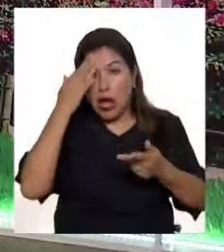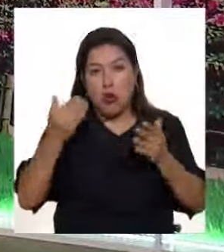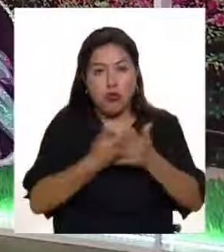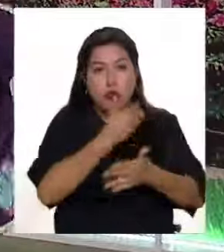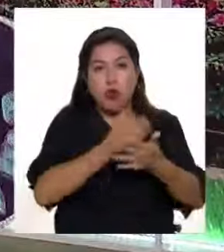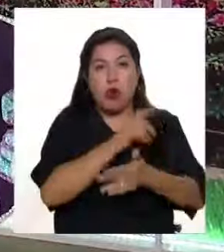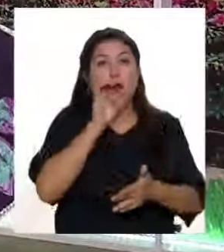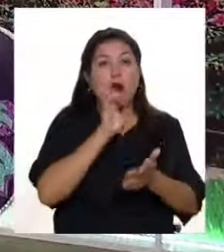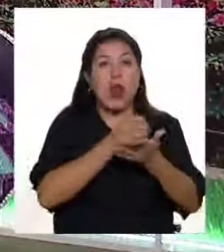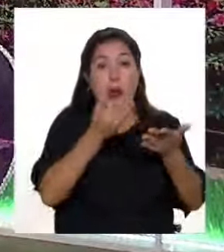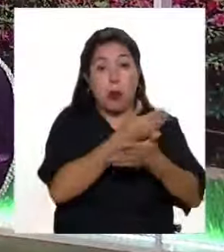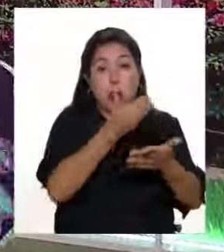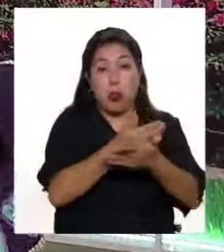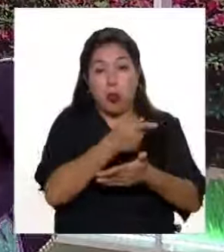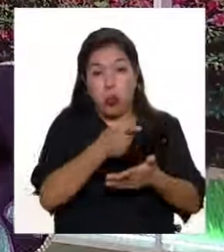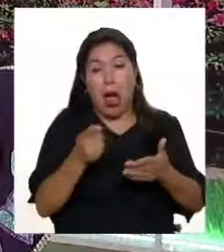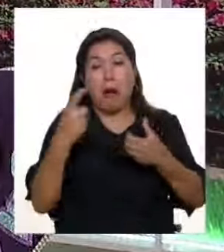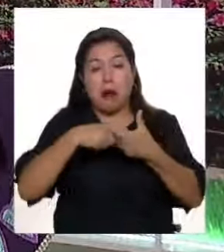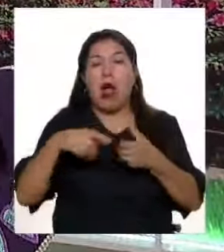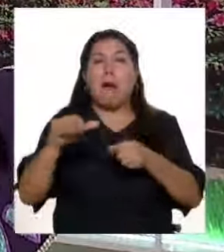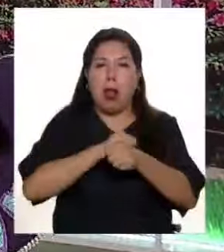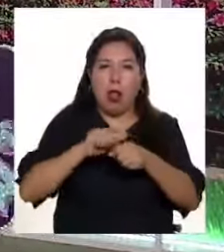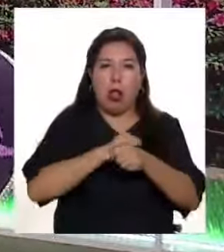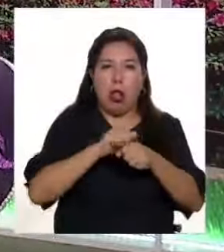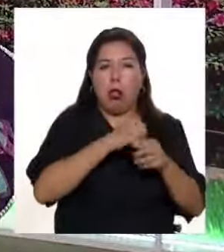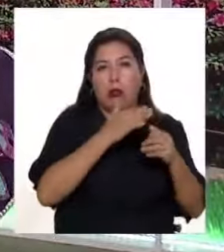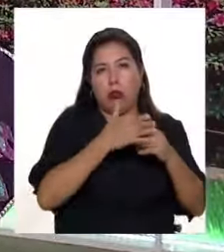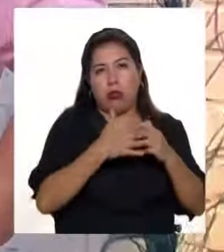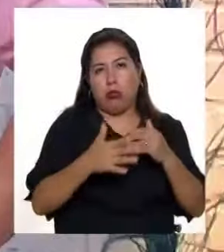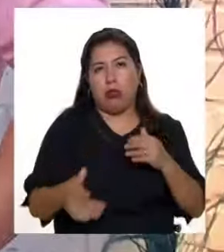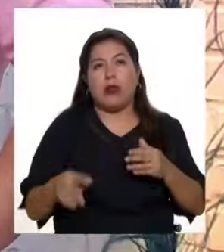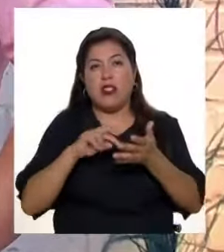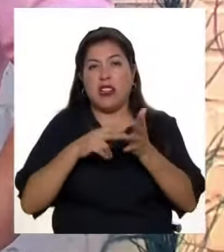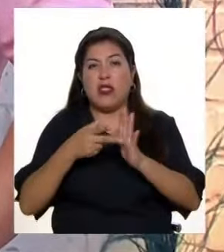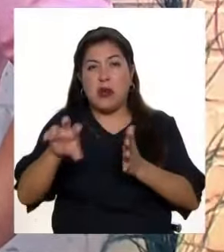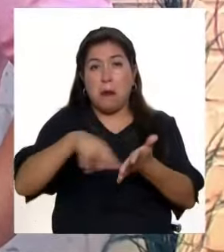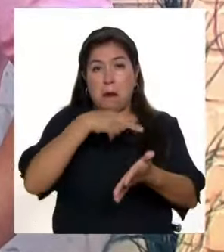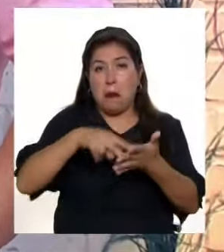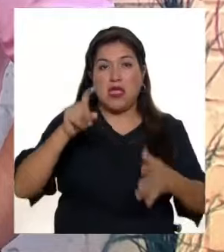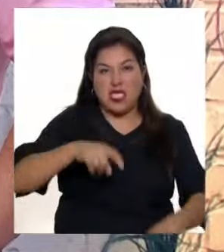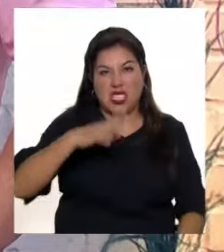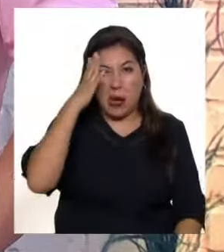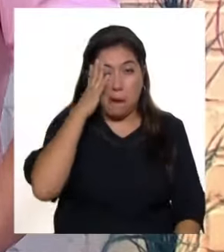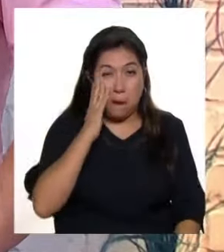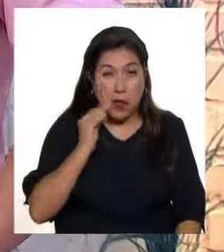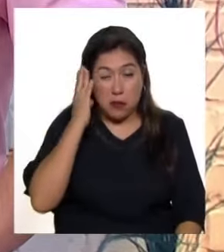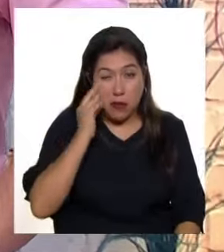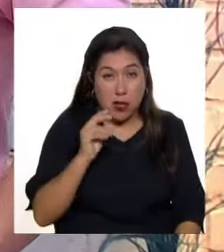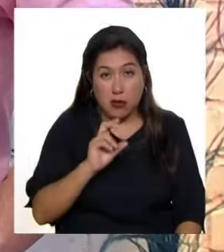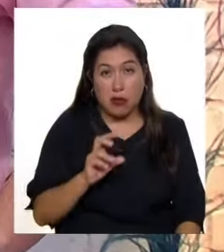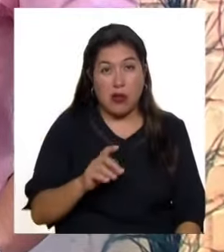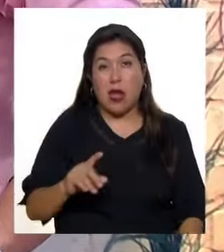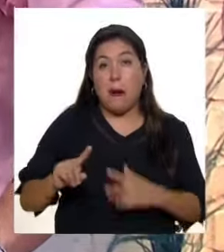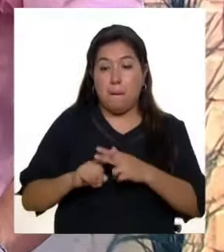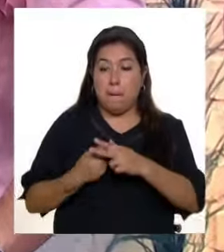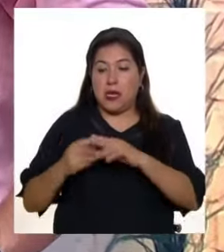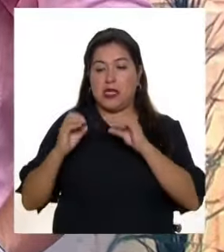otras ya van bailando. O sea que no hay que tener experiencia en baile. Porque si empiezan desde